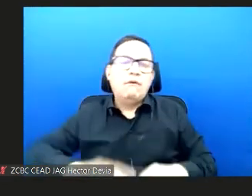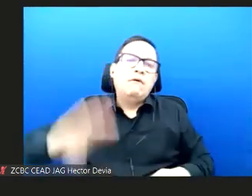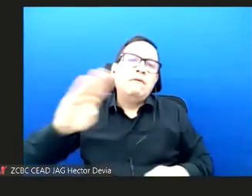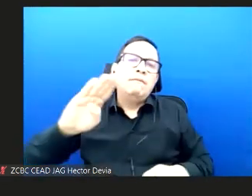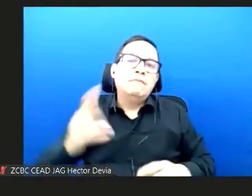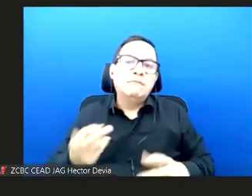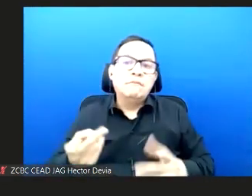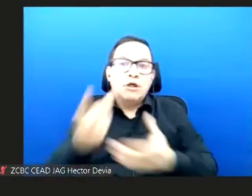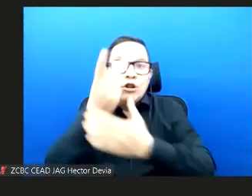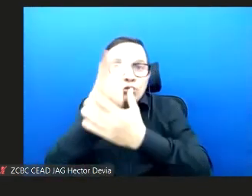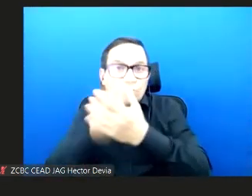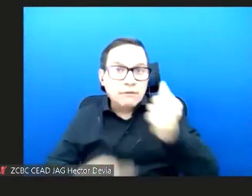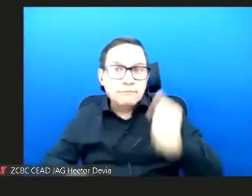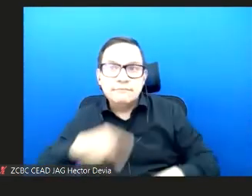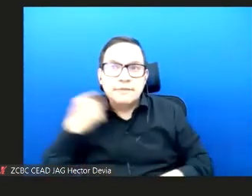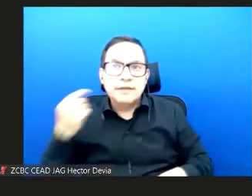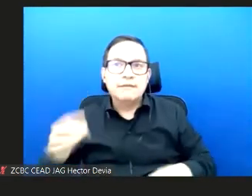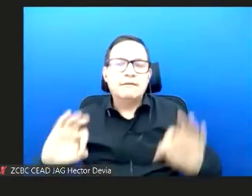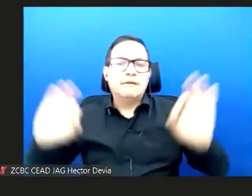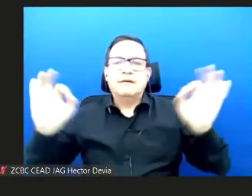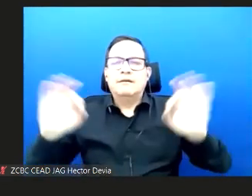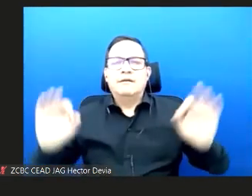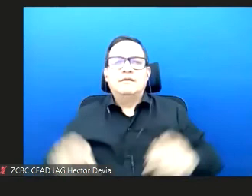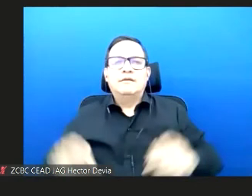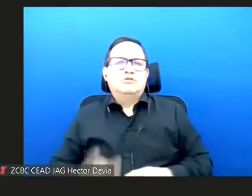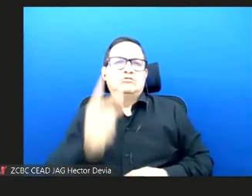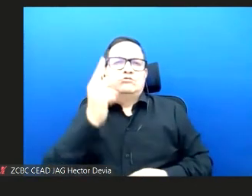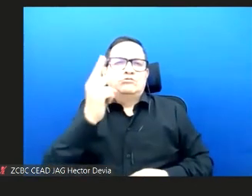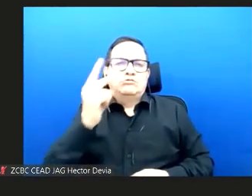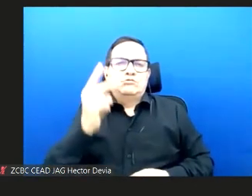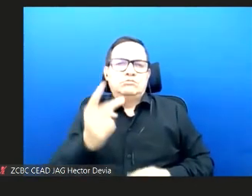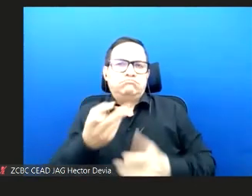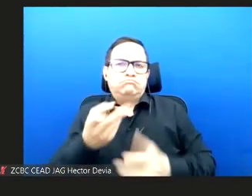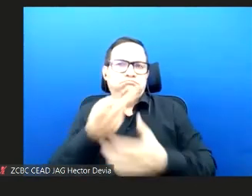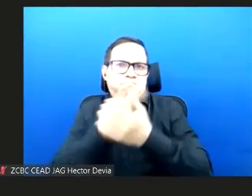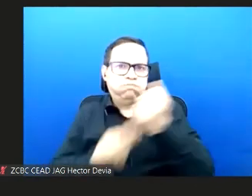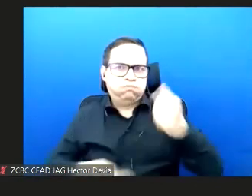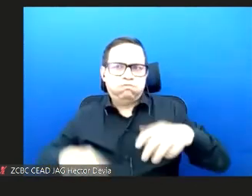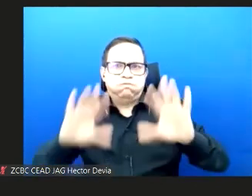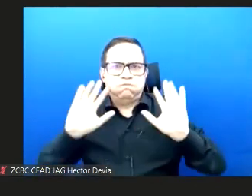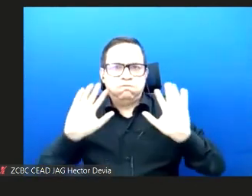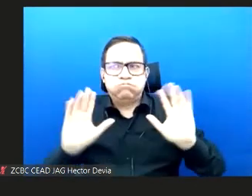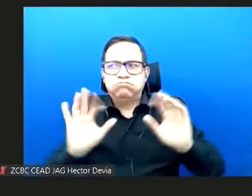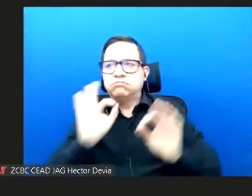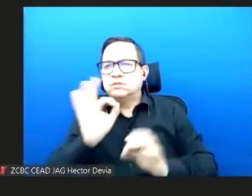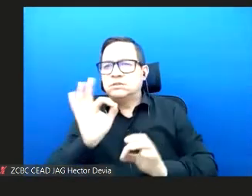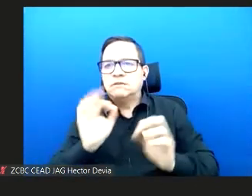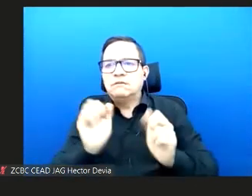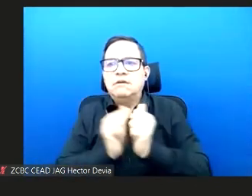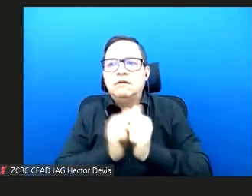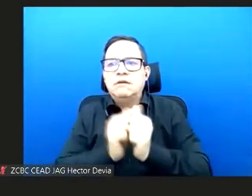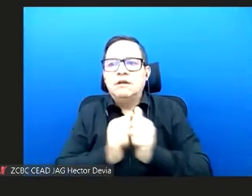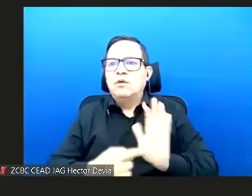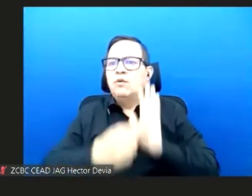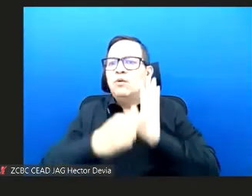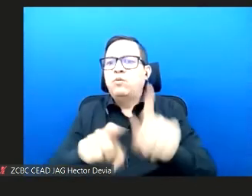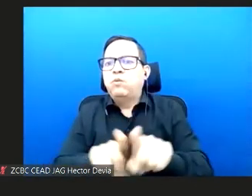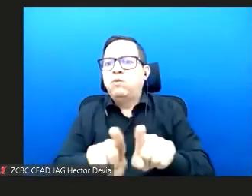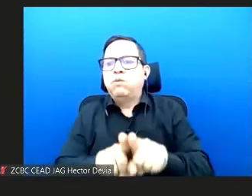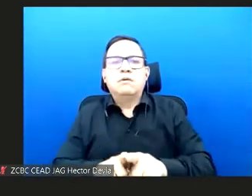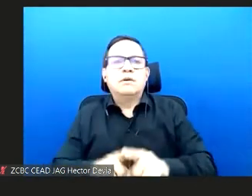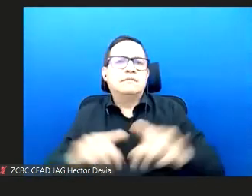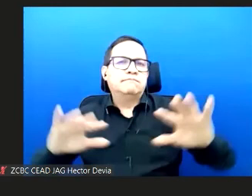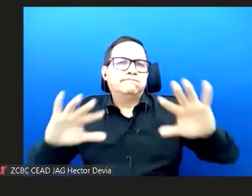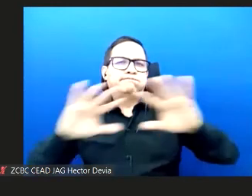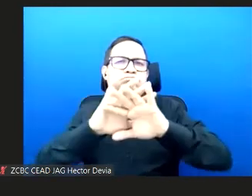vez, ¿listo? Los dos a la vez, siempre que sea los dos a la vez, nos referimos a la intersección,